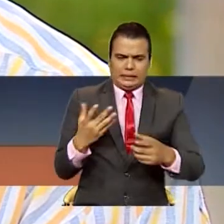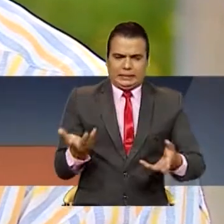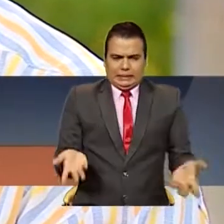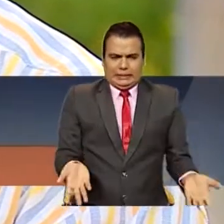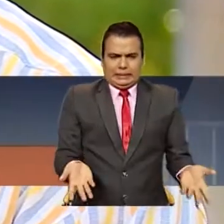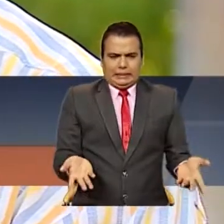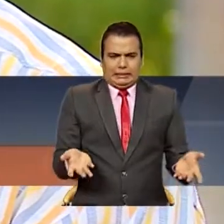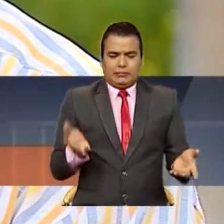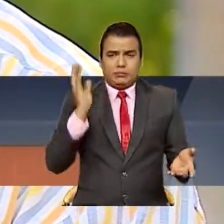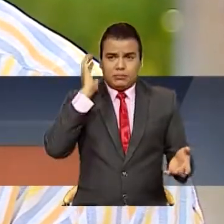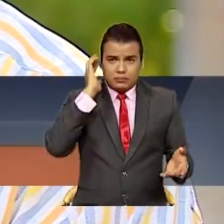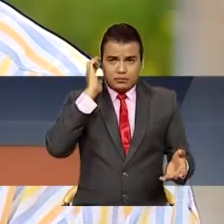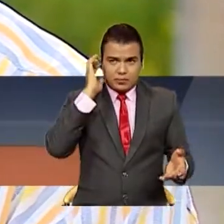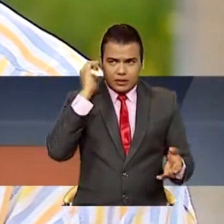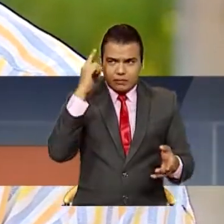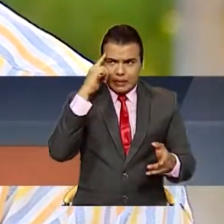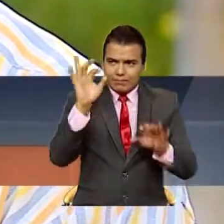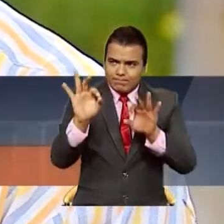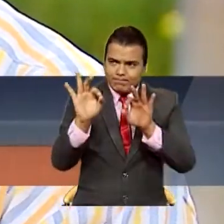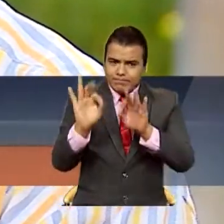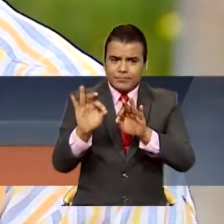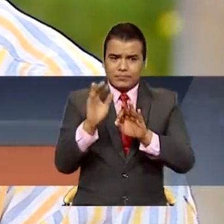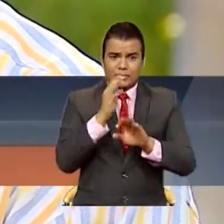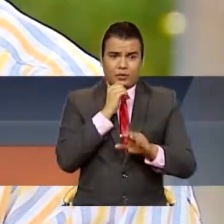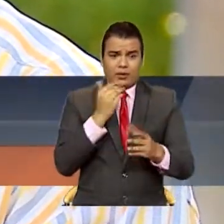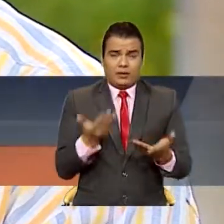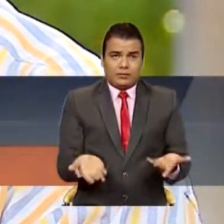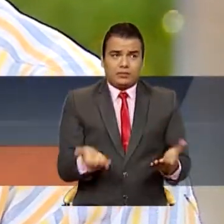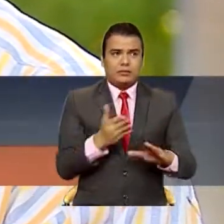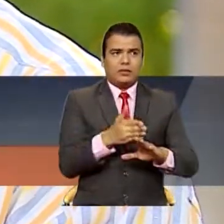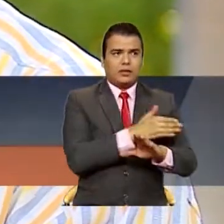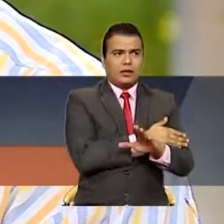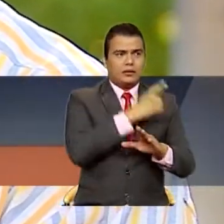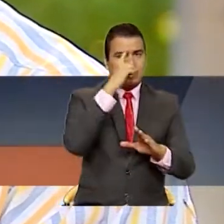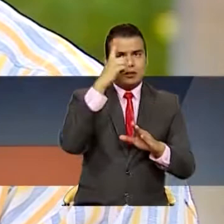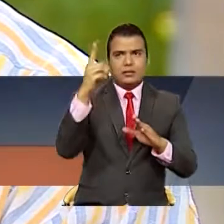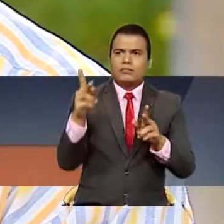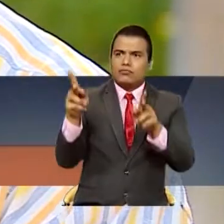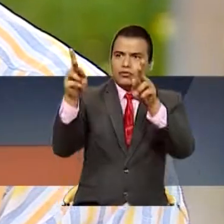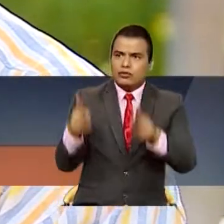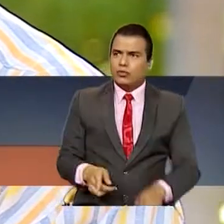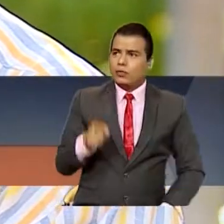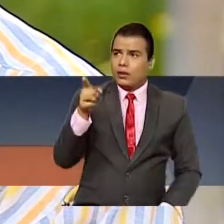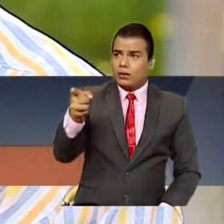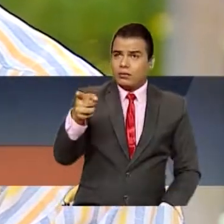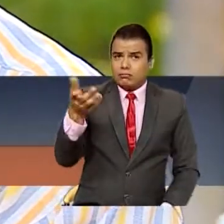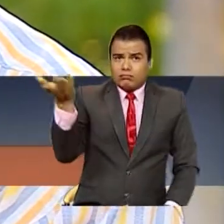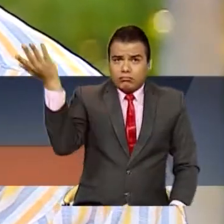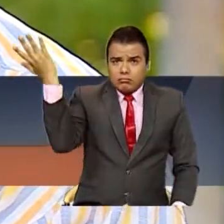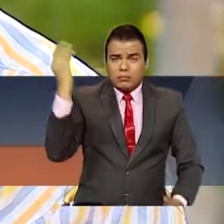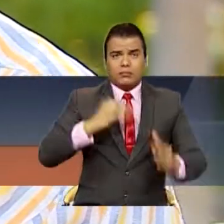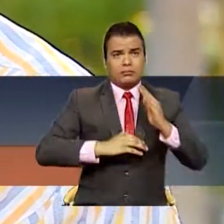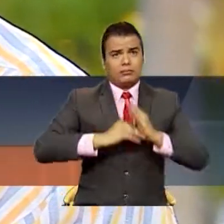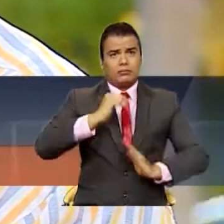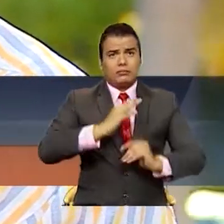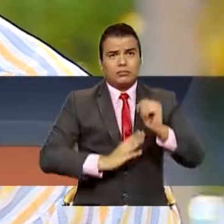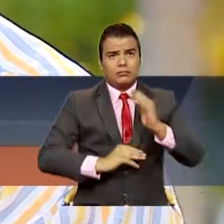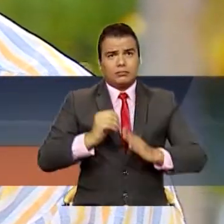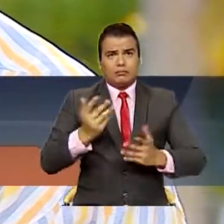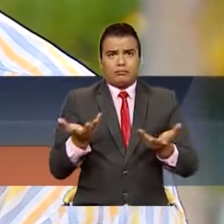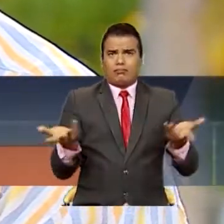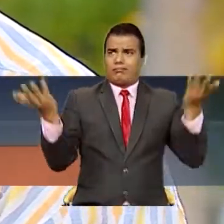capacidad de raciocinio en ese momento para actuar contra un ciudadano que es completamente inocente